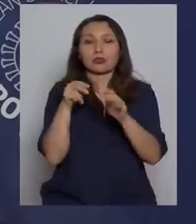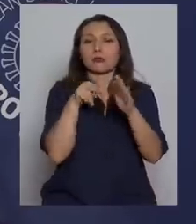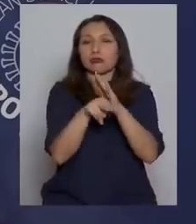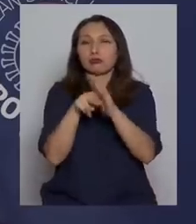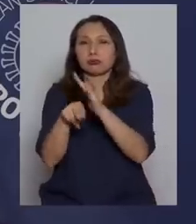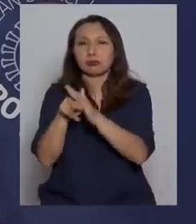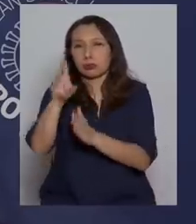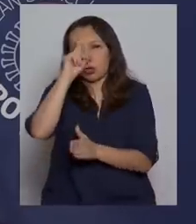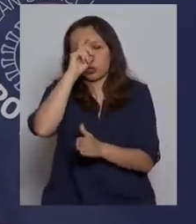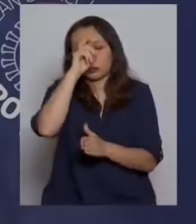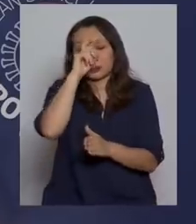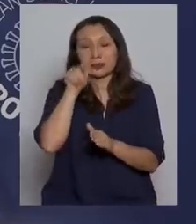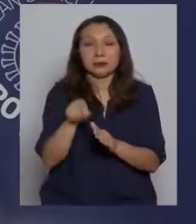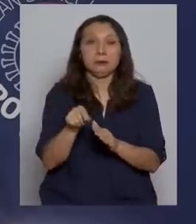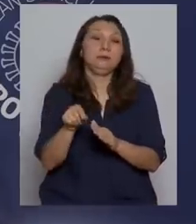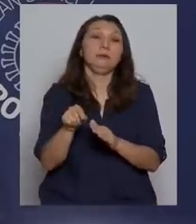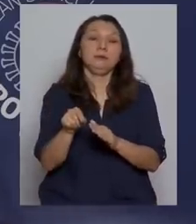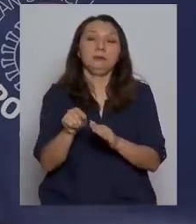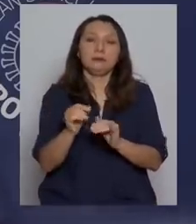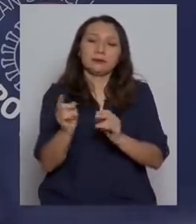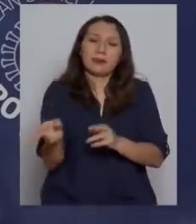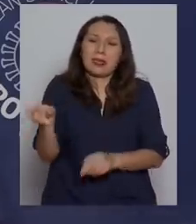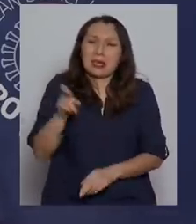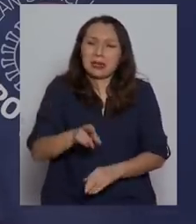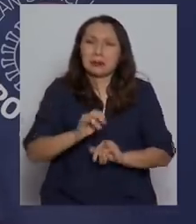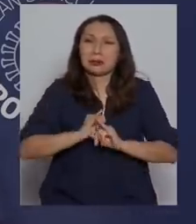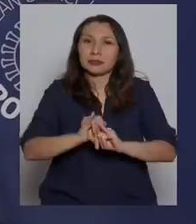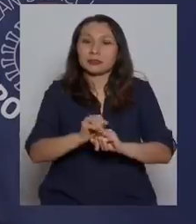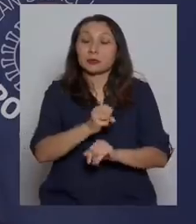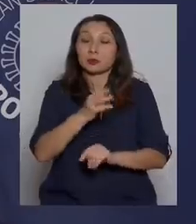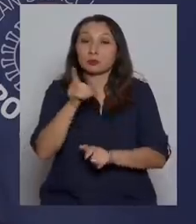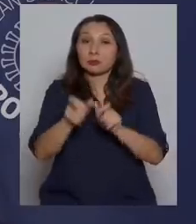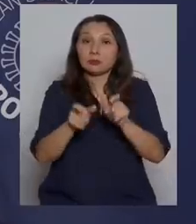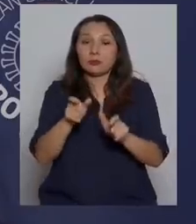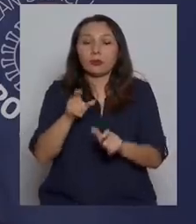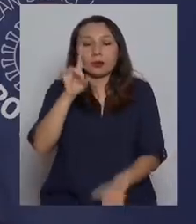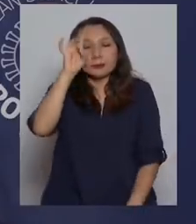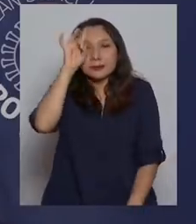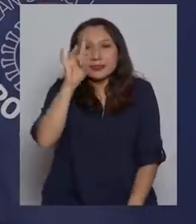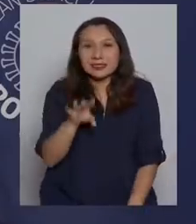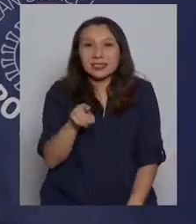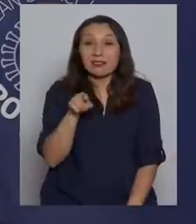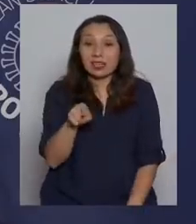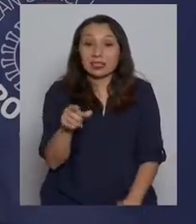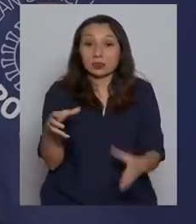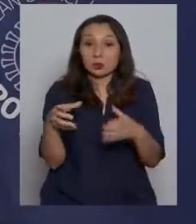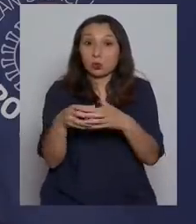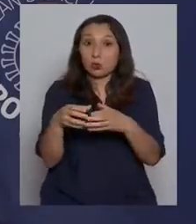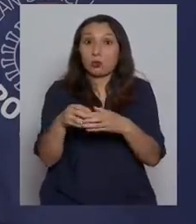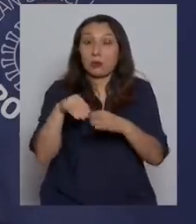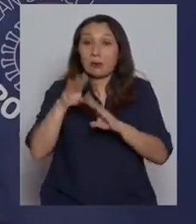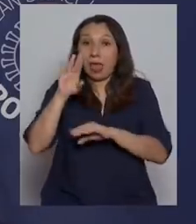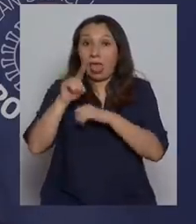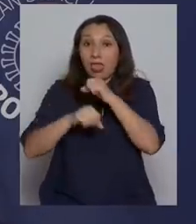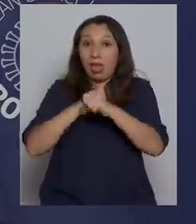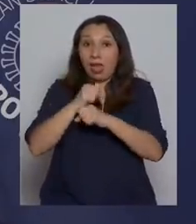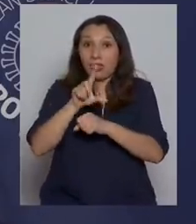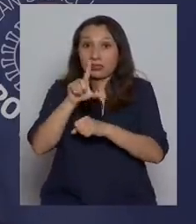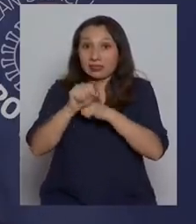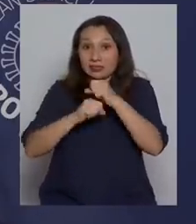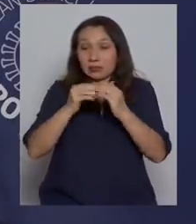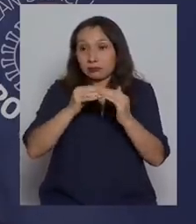hospitalizados, y ponemos énfasis en esa cifra porque sabemos que ese grupo de edad